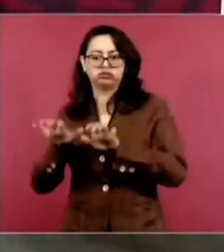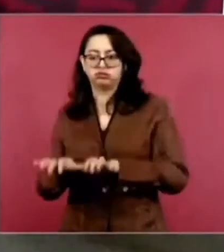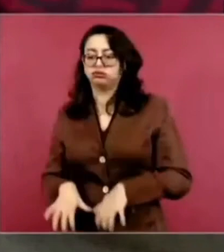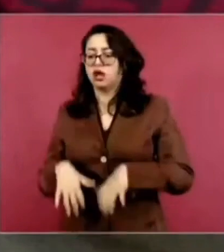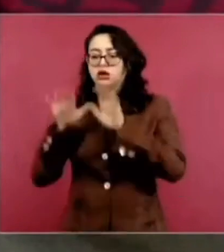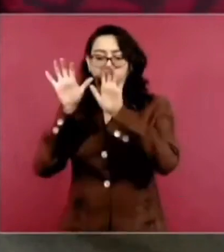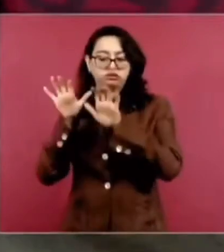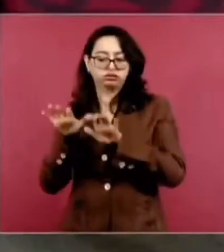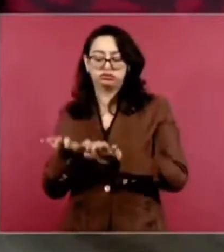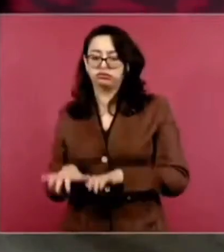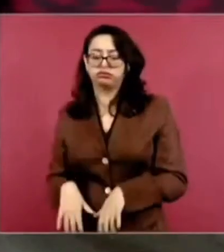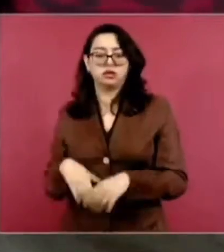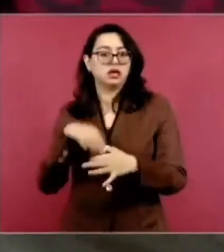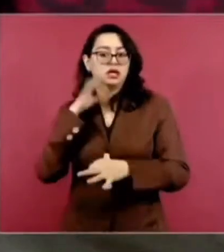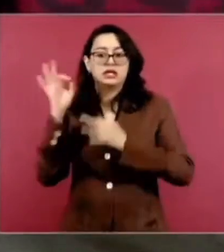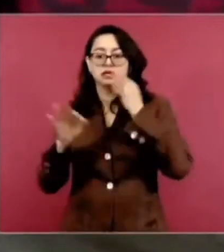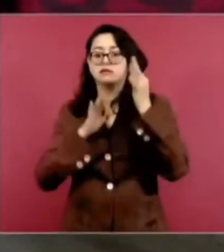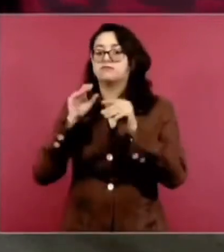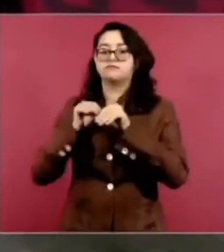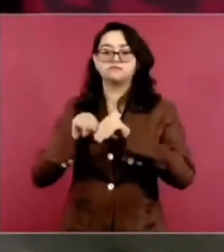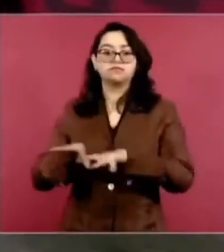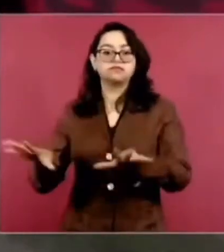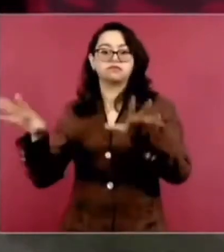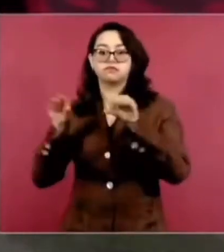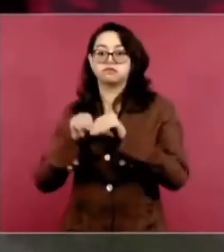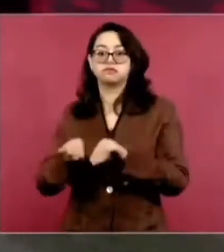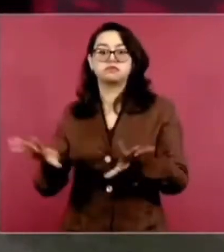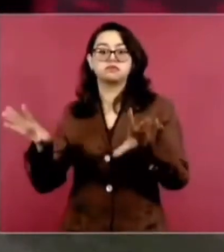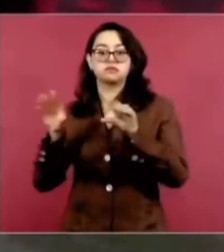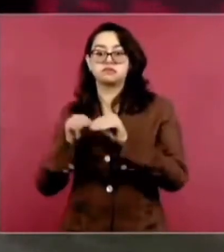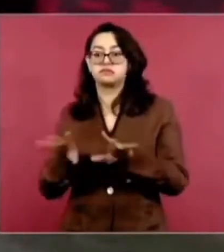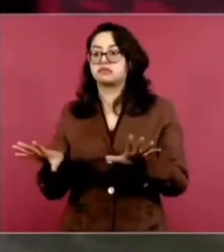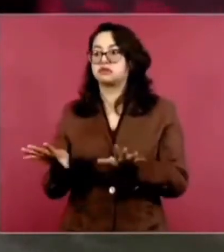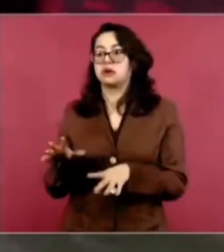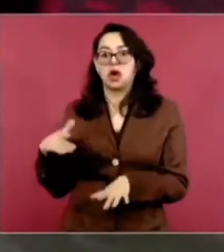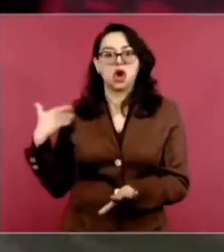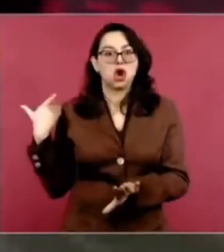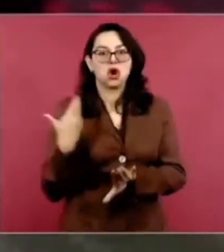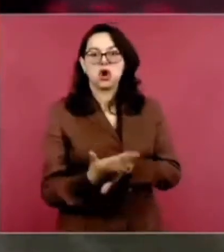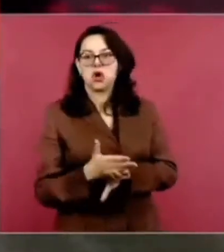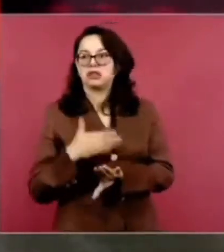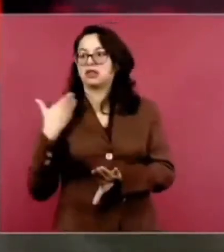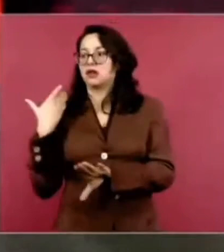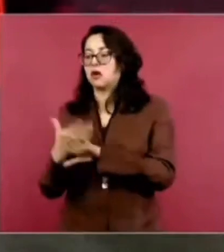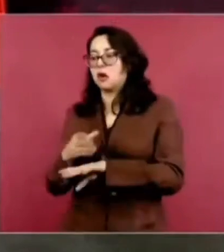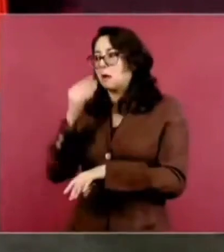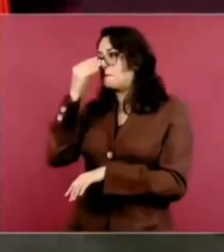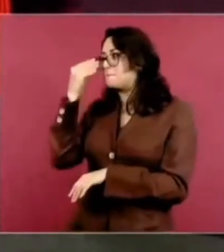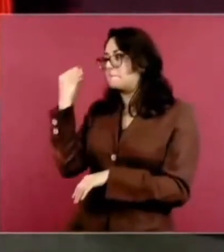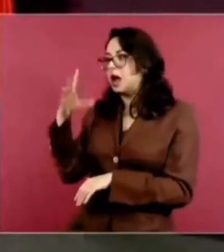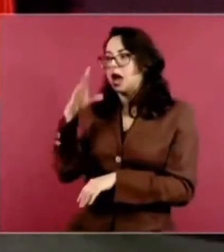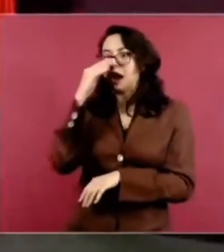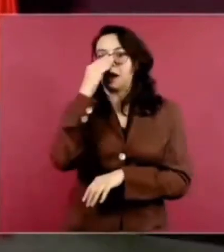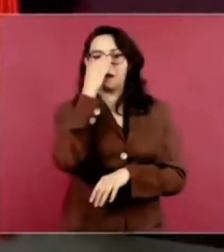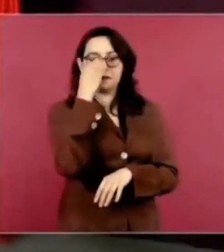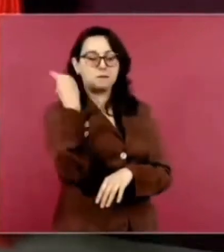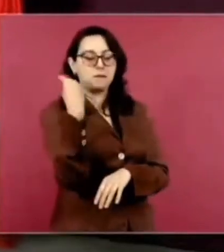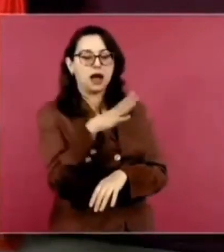cuando se trata de echar la culpa al